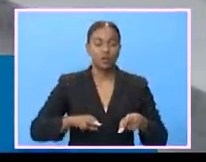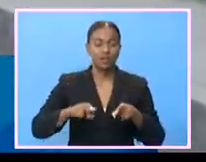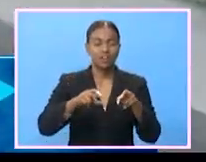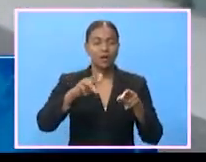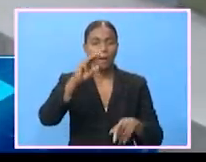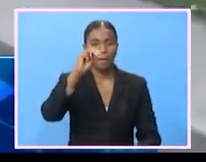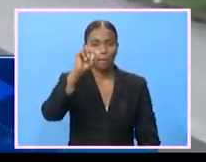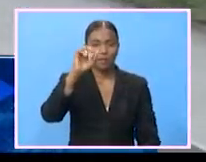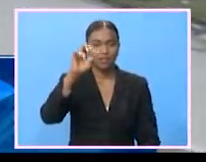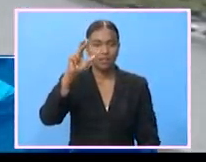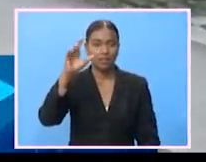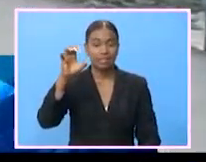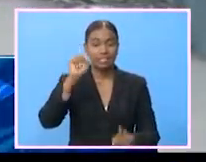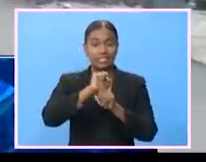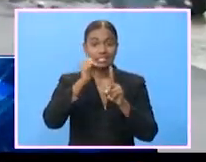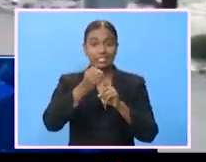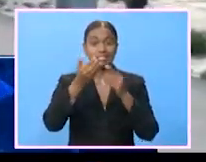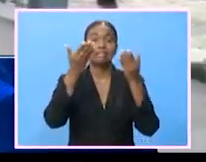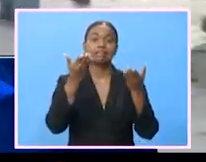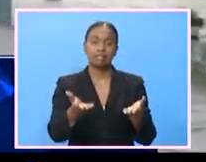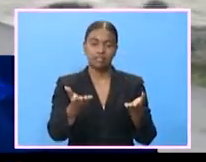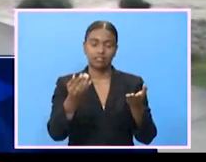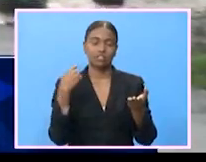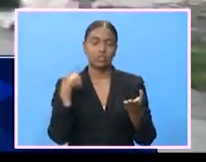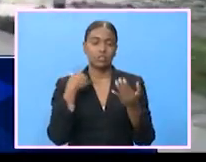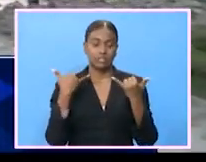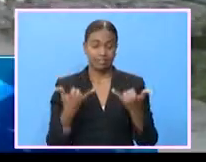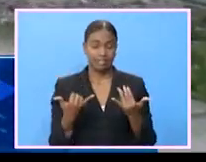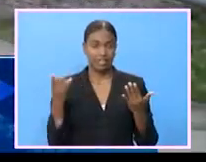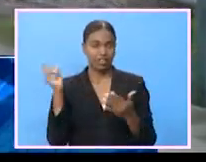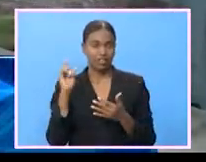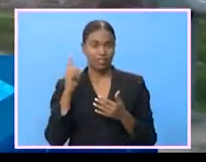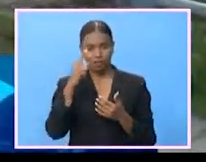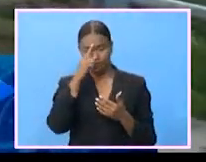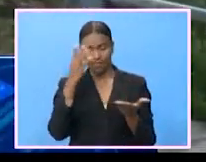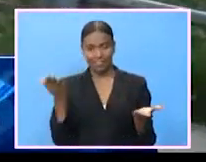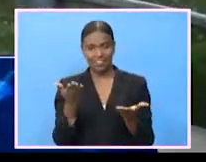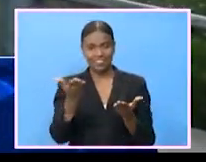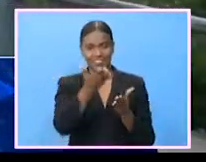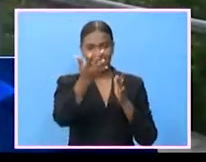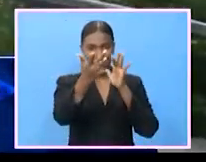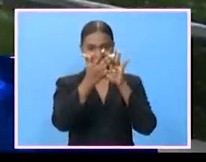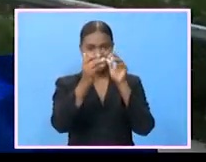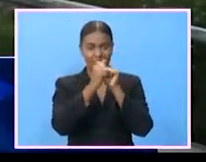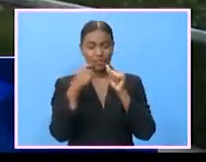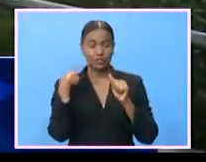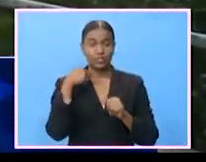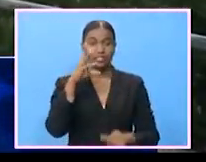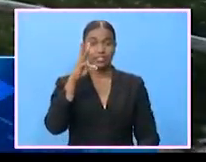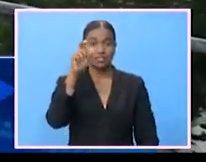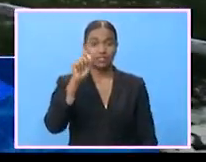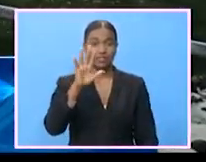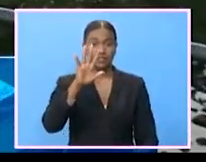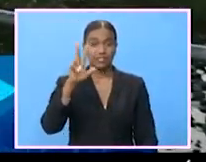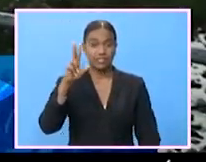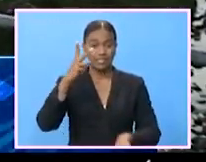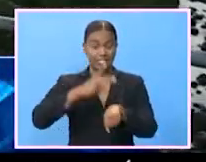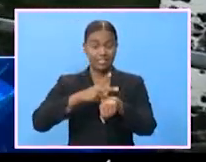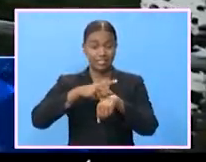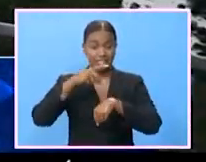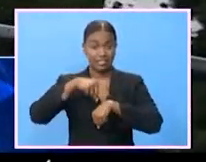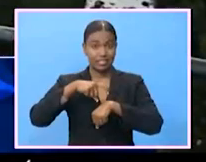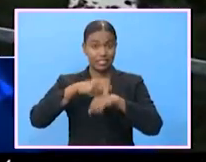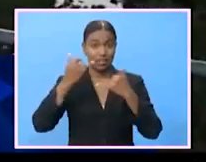La realidad es esta, ¿eh? Estamos justo pues para ustedes en vivo en este instante, 6:53 minutos de la